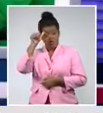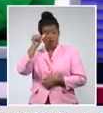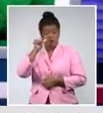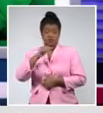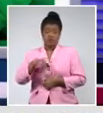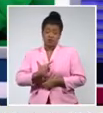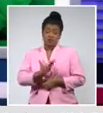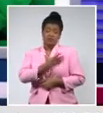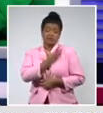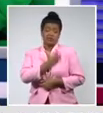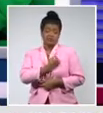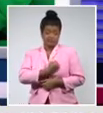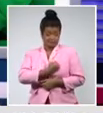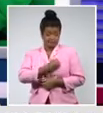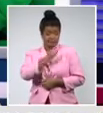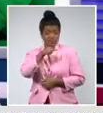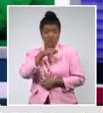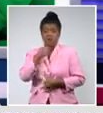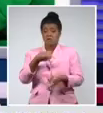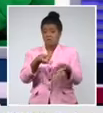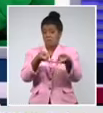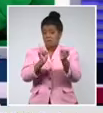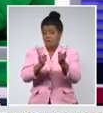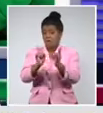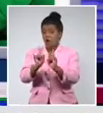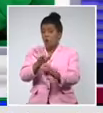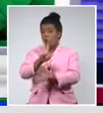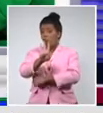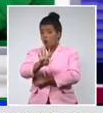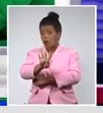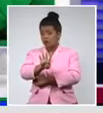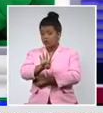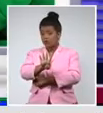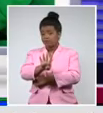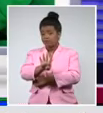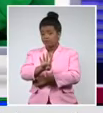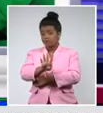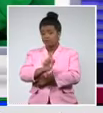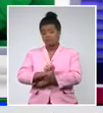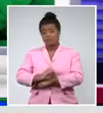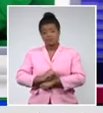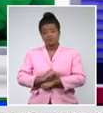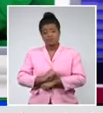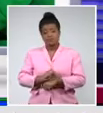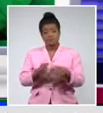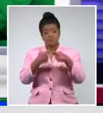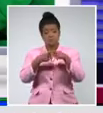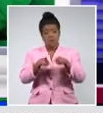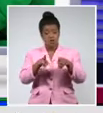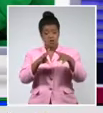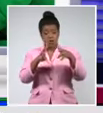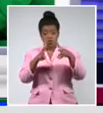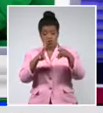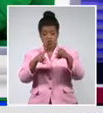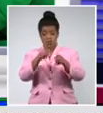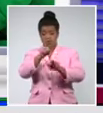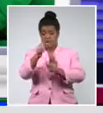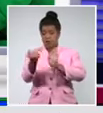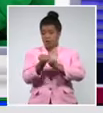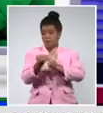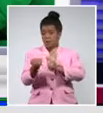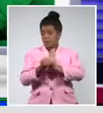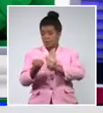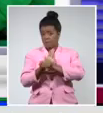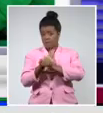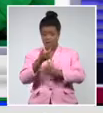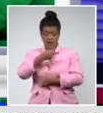el fallecimiento de 4 personas con la COVID-19, el número de casos confirmados en el día de